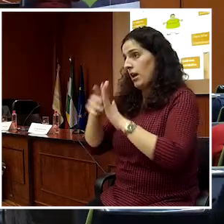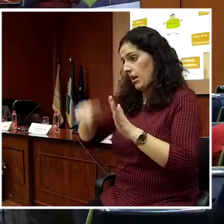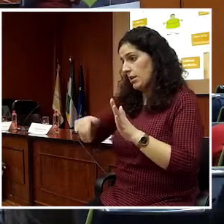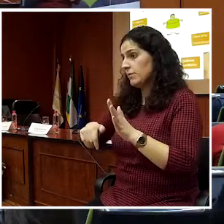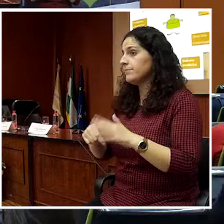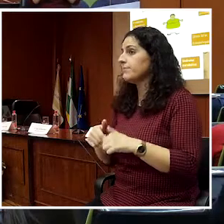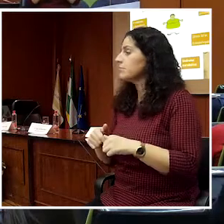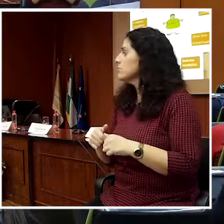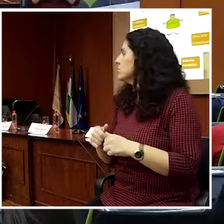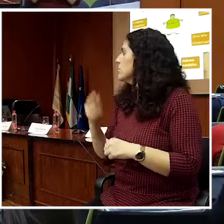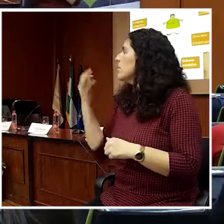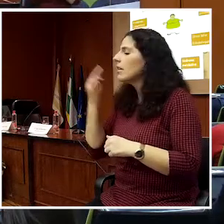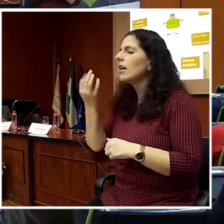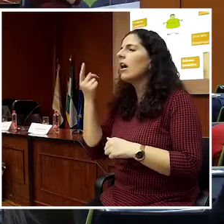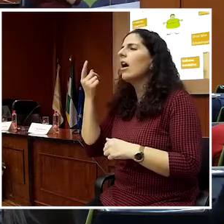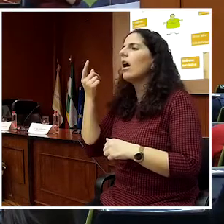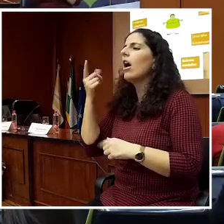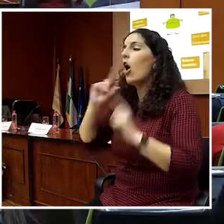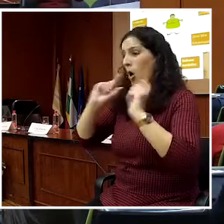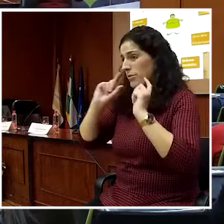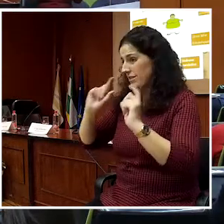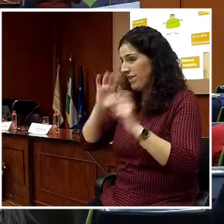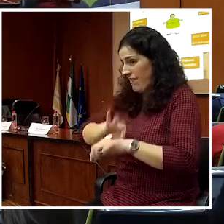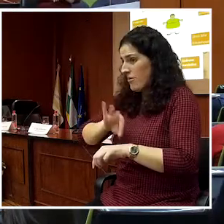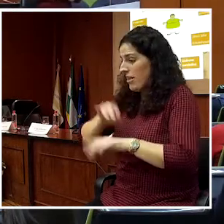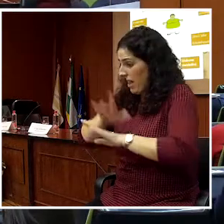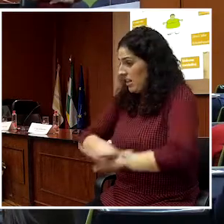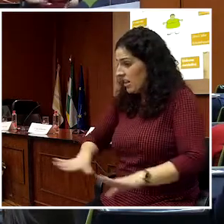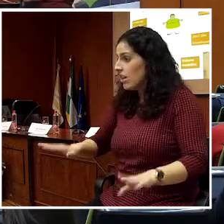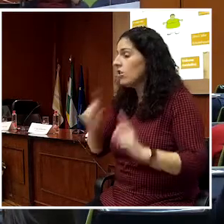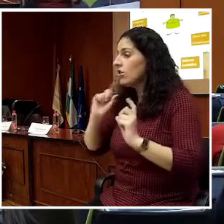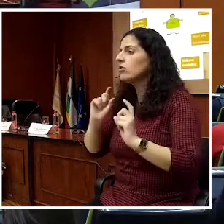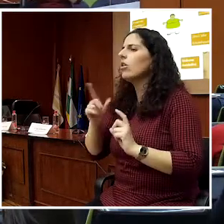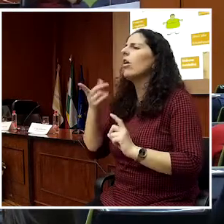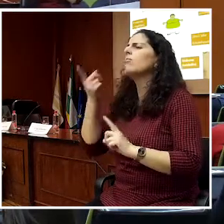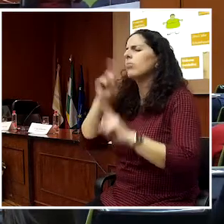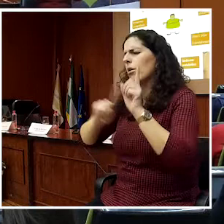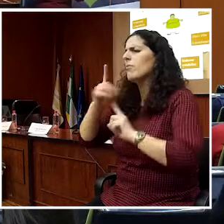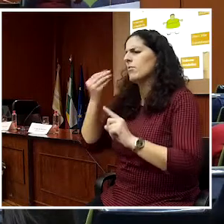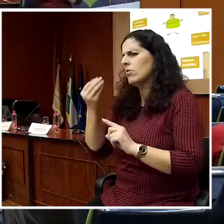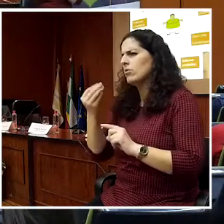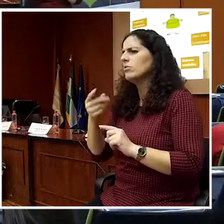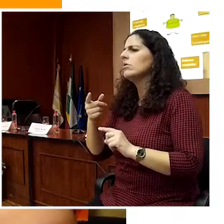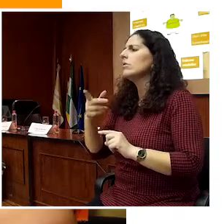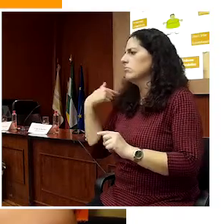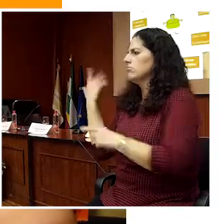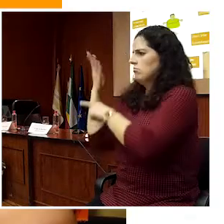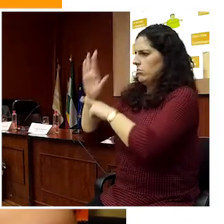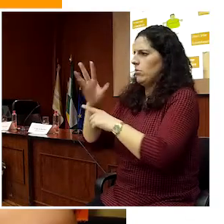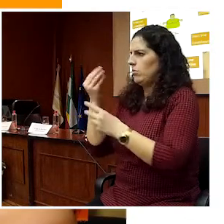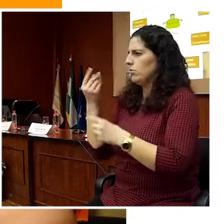aquí es que la obesidad en la infancia tiene muchas complicaciones, tantas como todas estas que he puesto